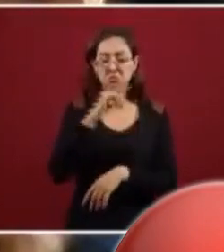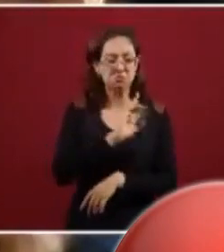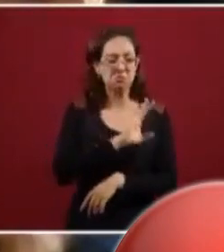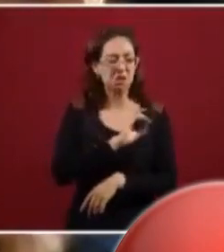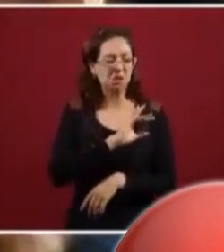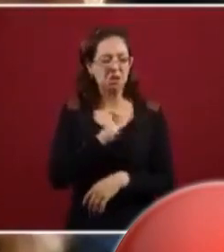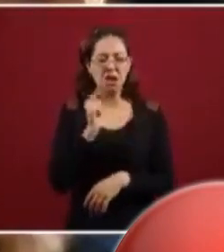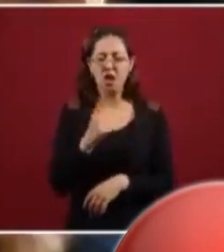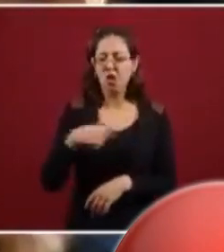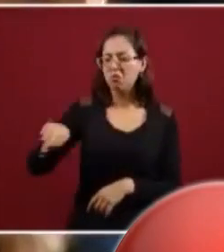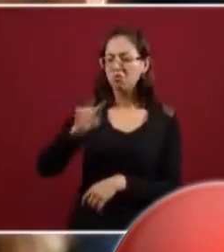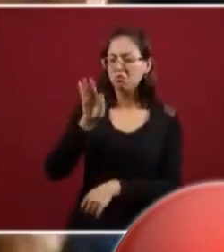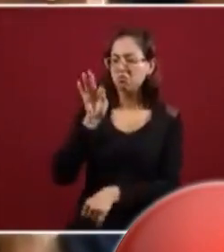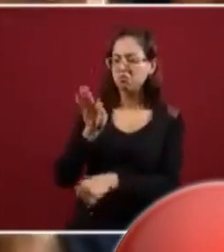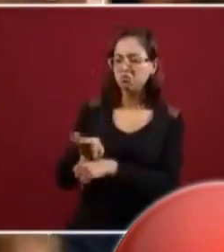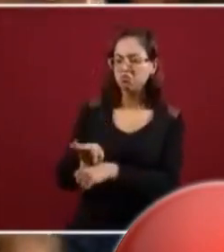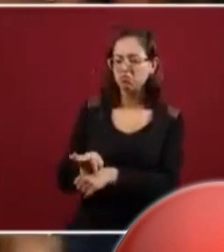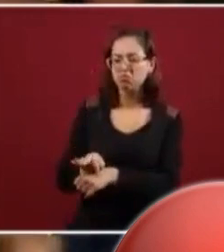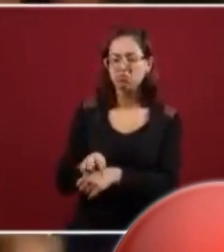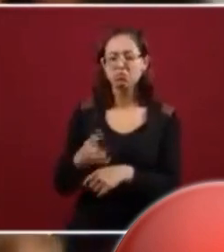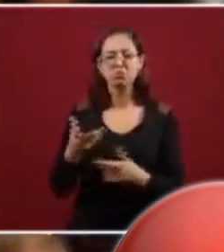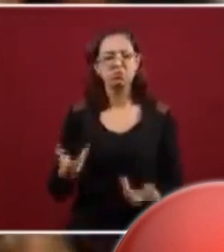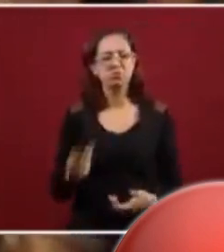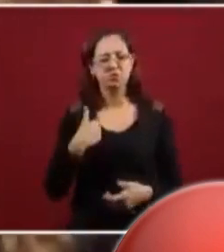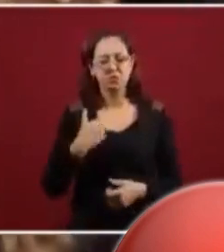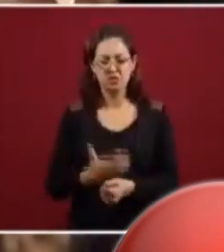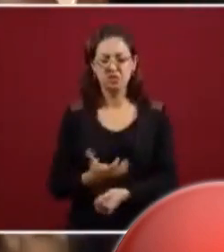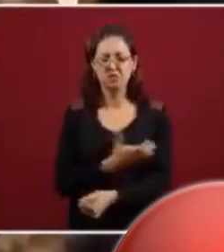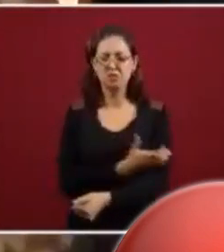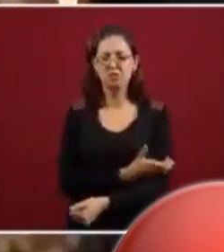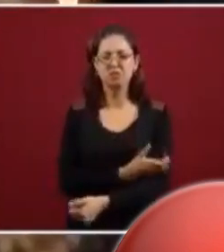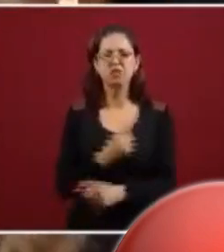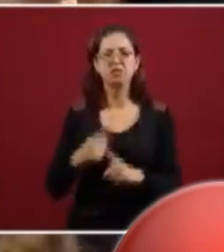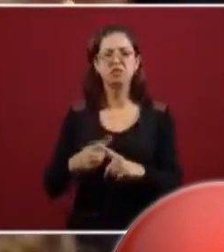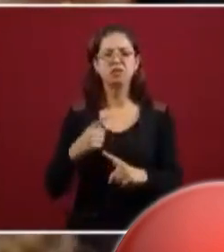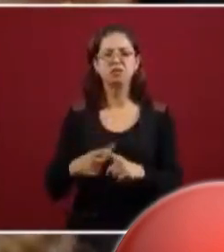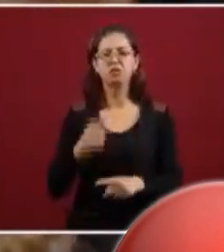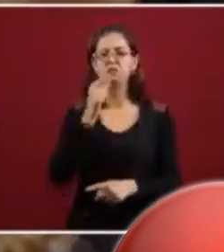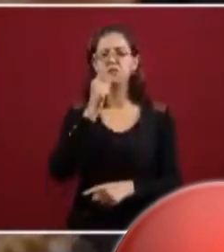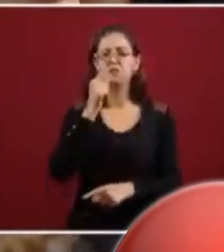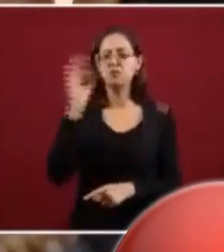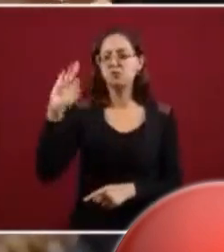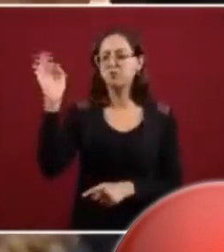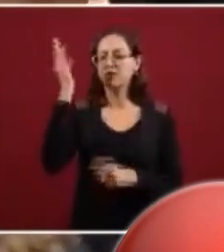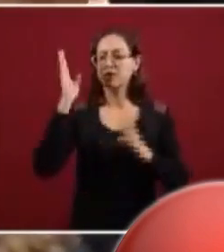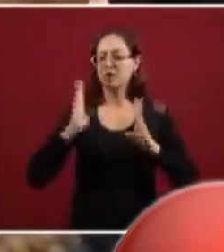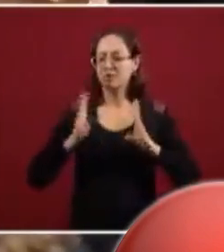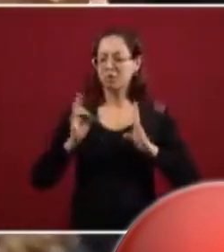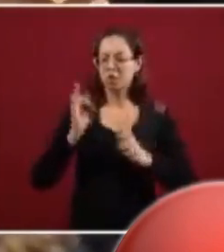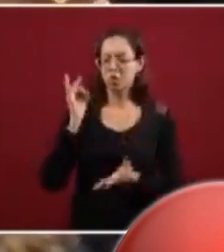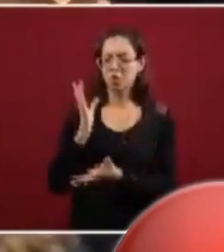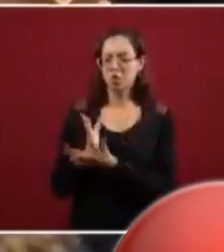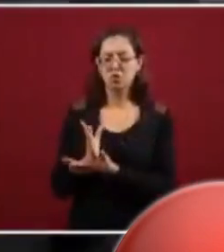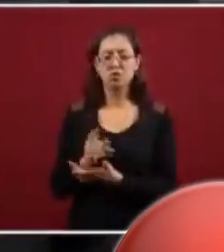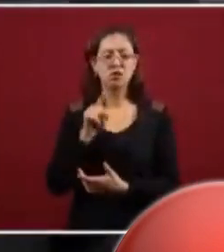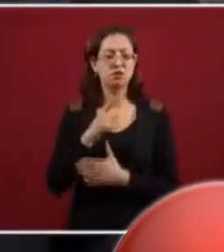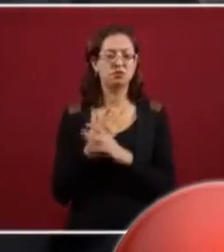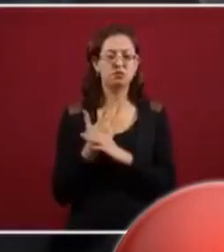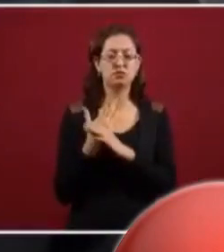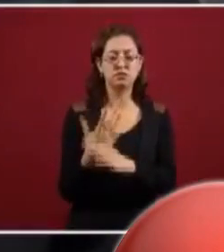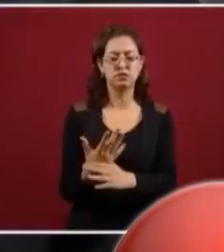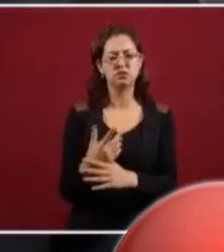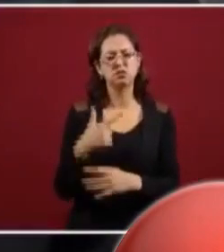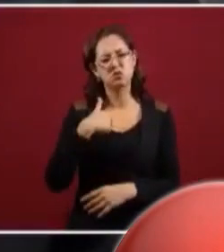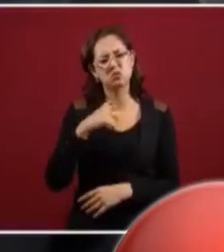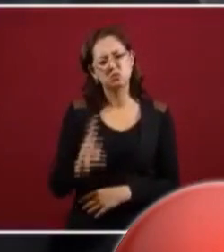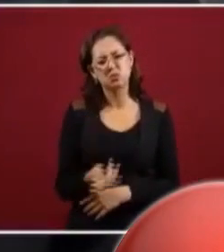si protegen a estos delincuentes. Los que me acompañaron fueron la Policía Federal y el Ejército. Textualmente fue la declaración. La